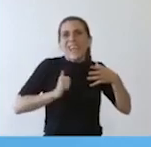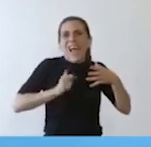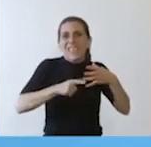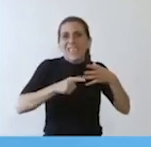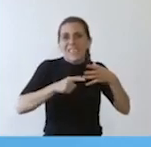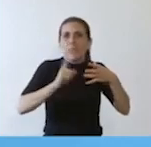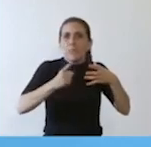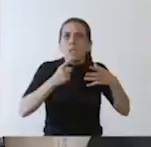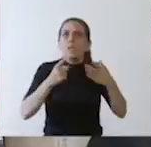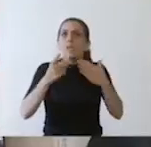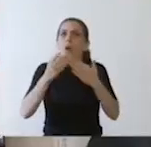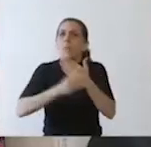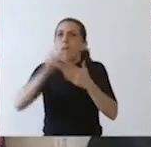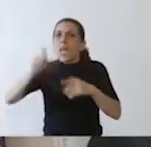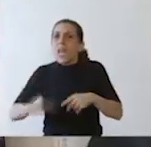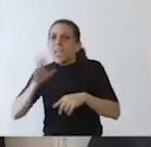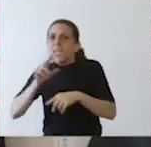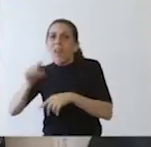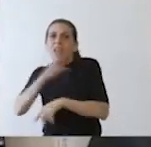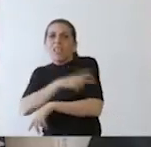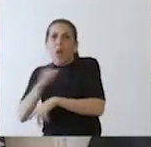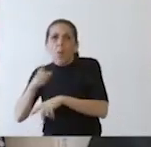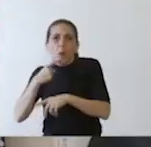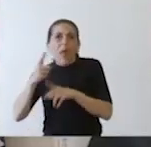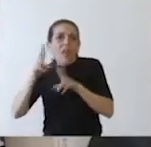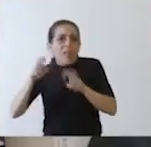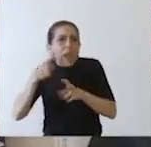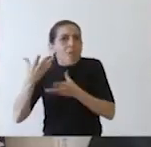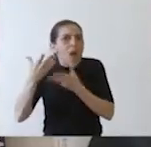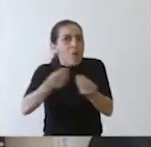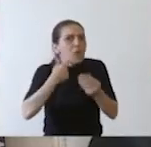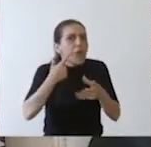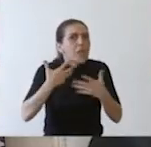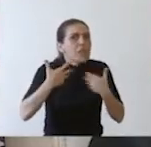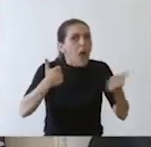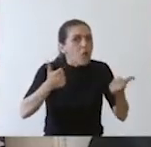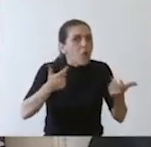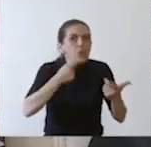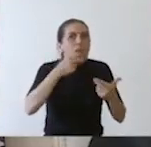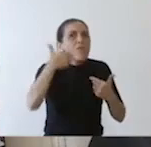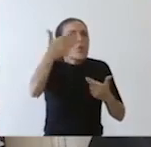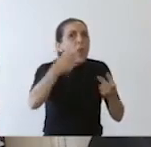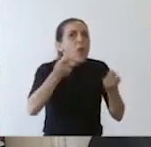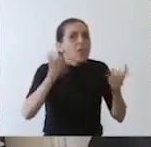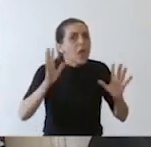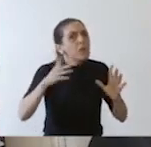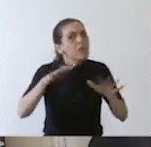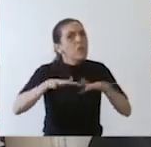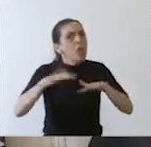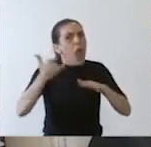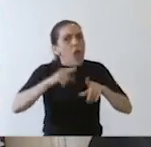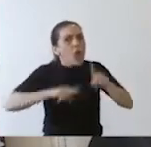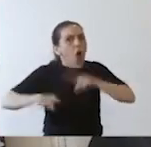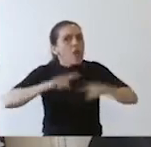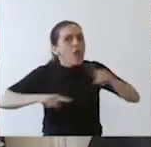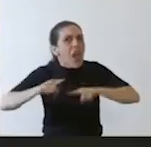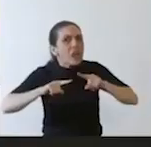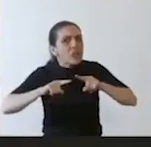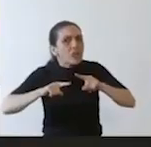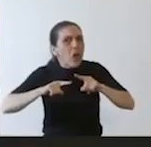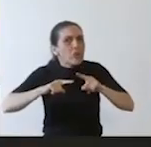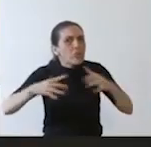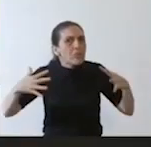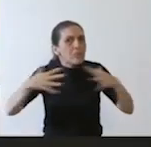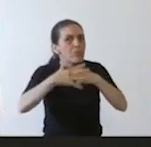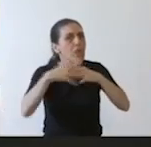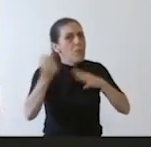Seguridad, en relación a poder aportar al sistema de salud si en el día de mañana fuera necesario. Es decir, hemos sentido una situación de coordinación que realmente nos parece